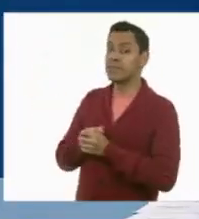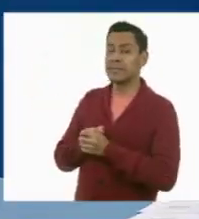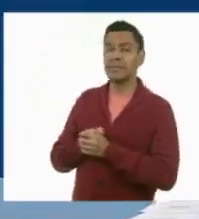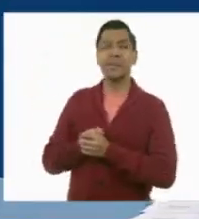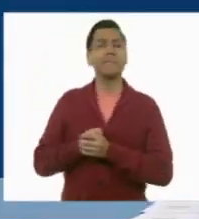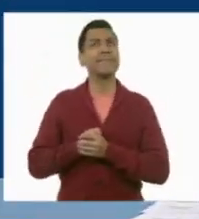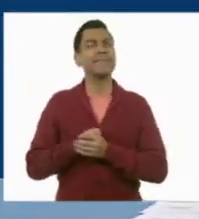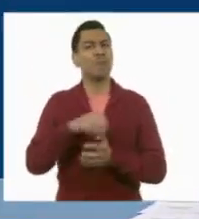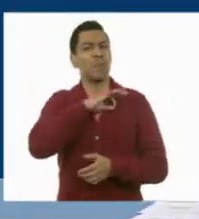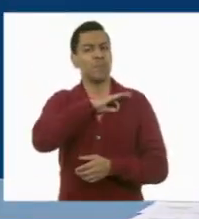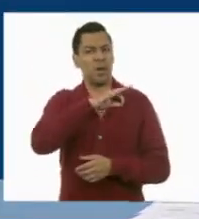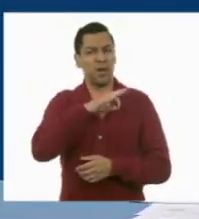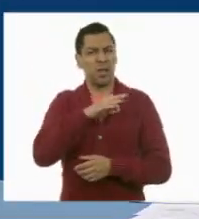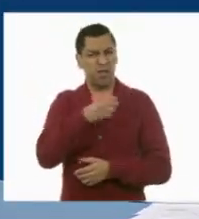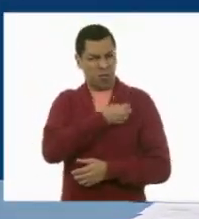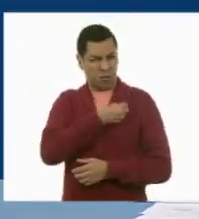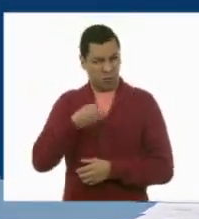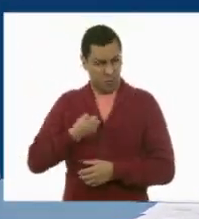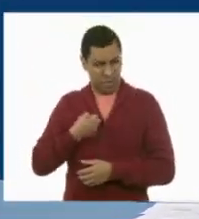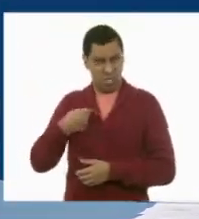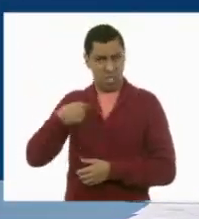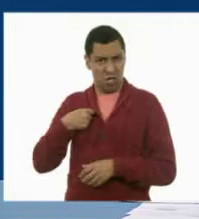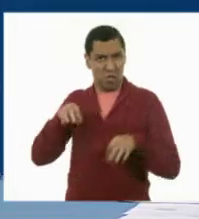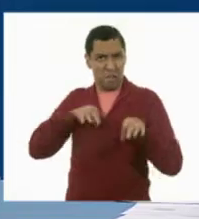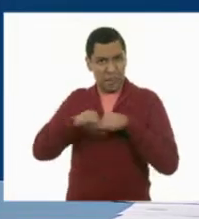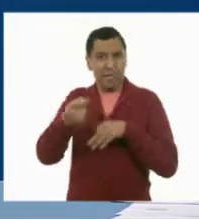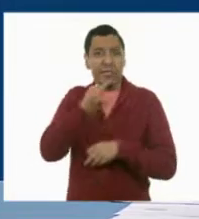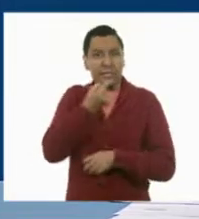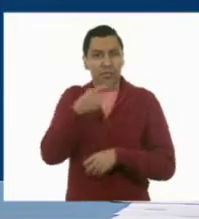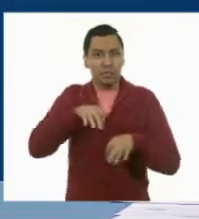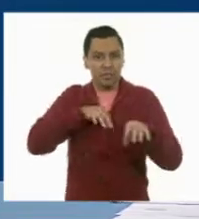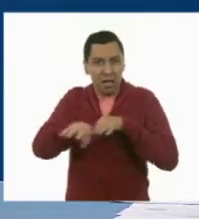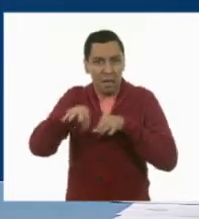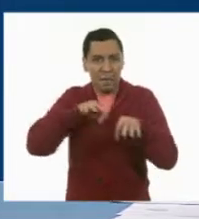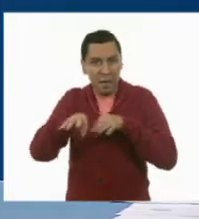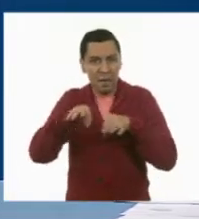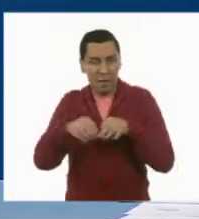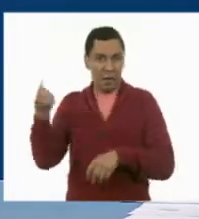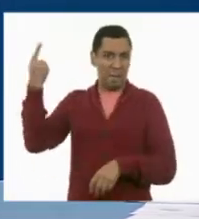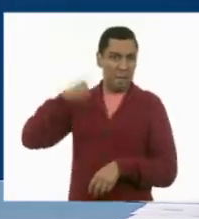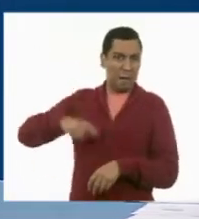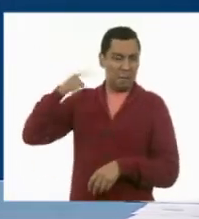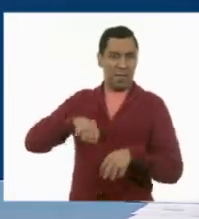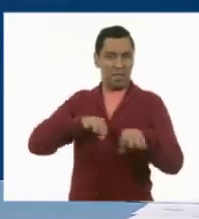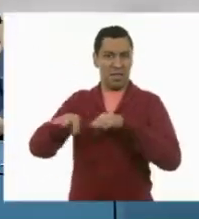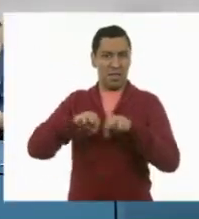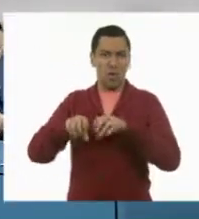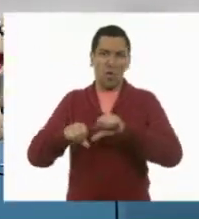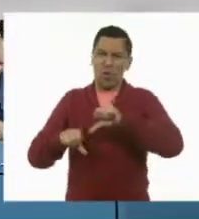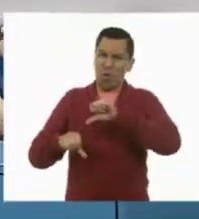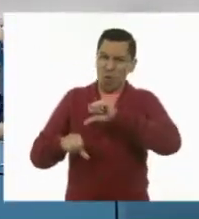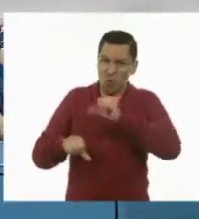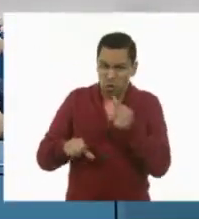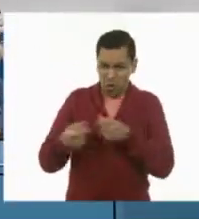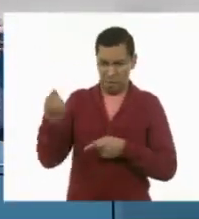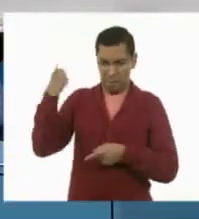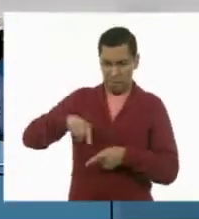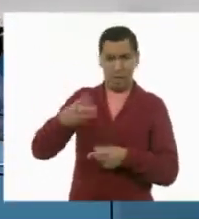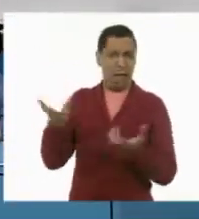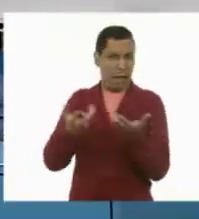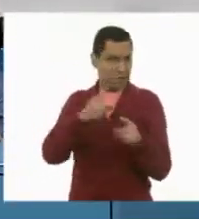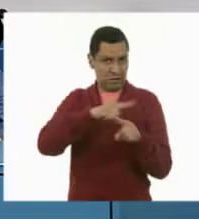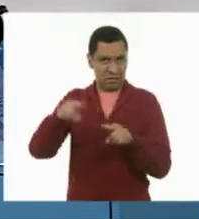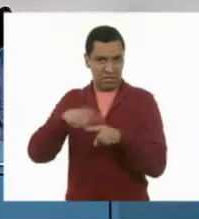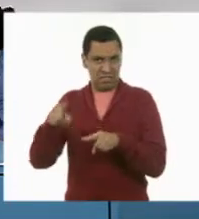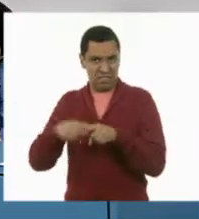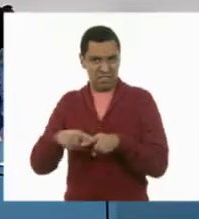¿Podría ser que no nos obliguen a trabajar o hacer cosas que nos dañen? Exactamente. Ese es un